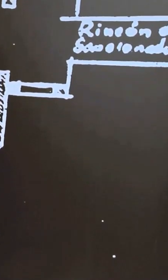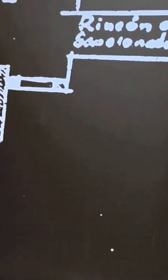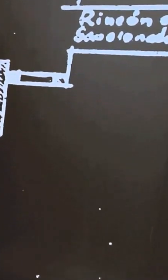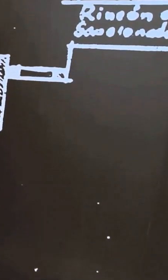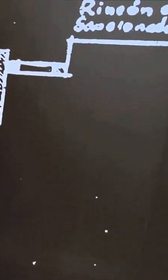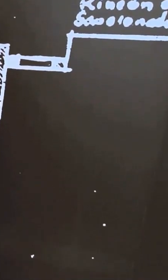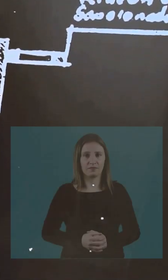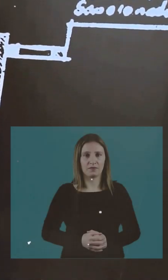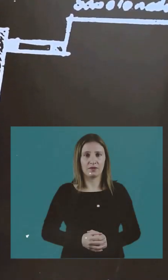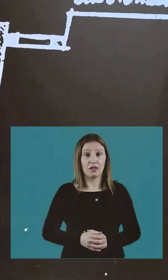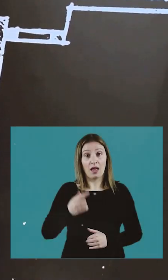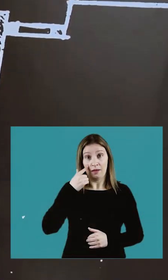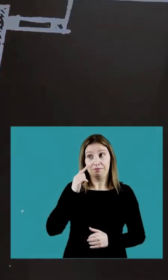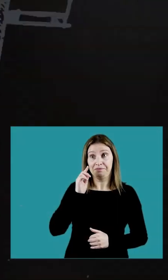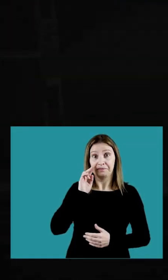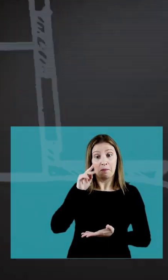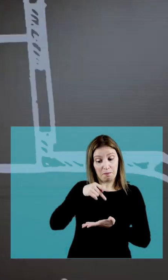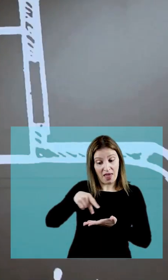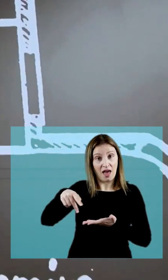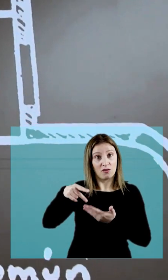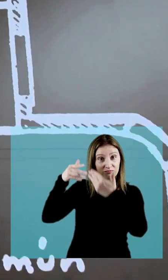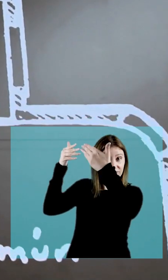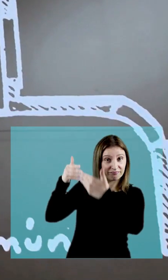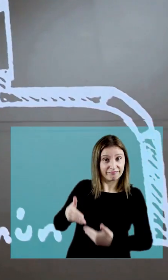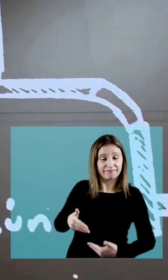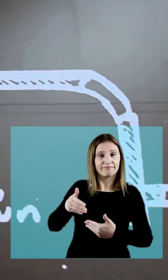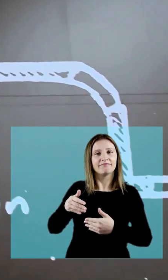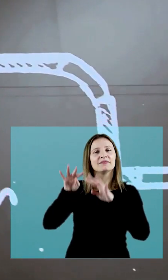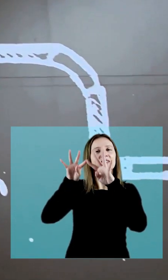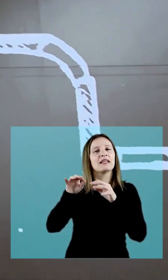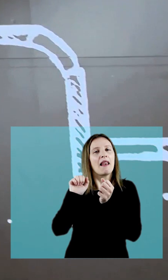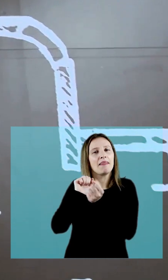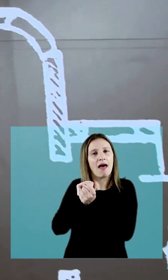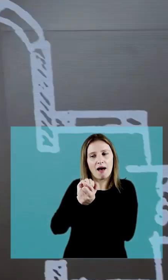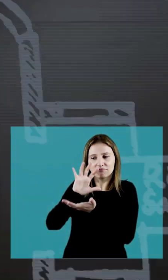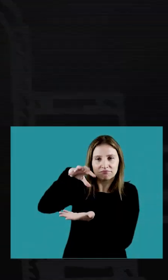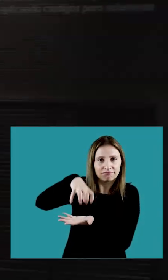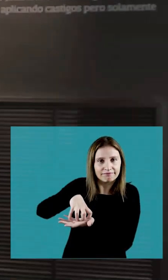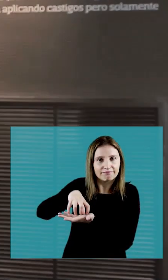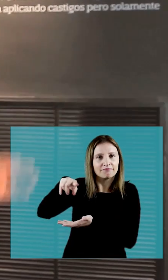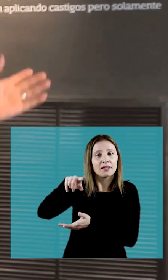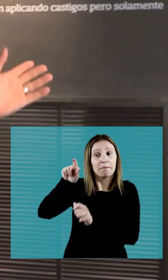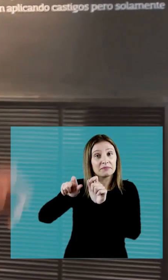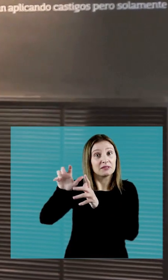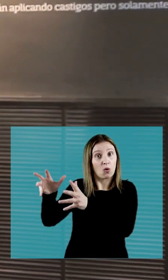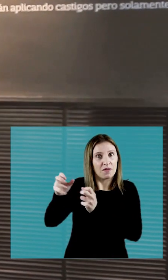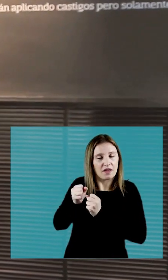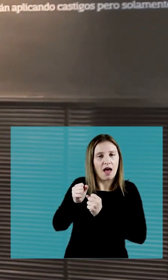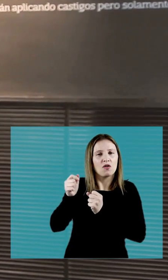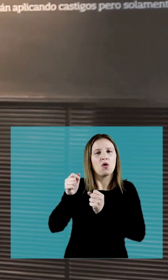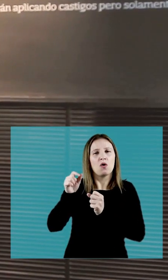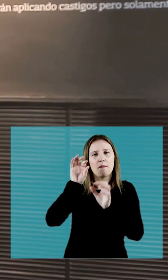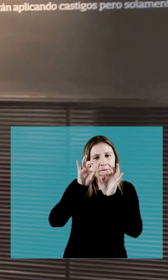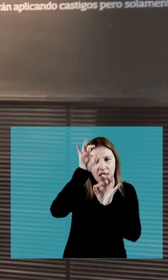Este plano que tenemos allí, donde está indicada la celda común de los secuestrados, que es el lugar donde estamos, lo